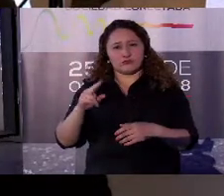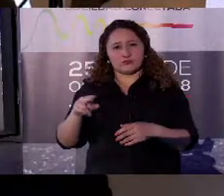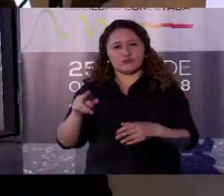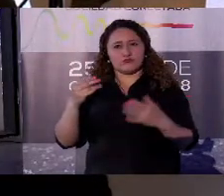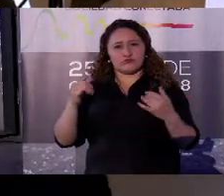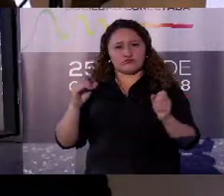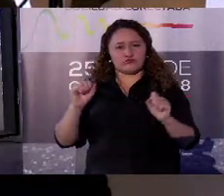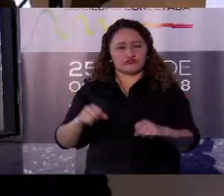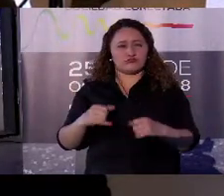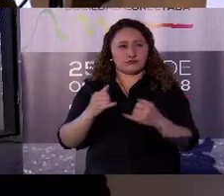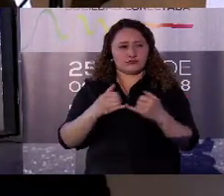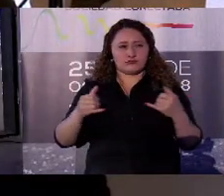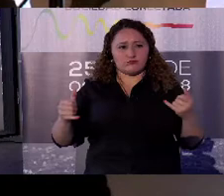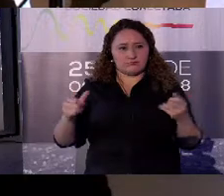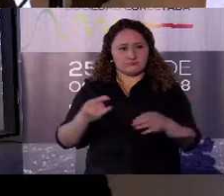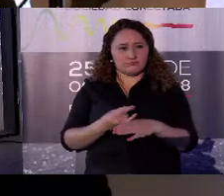inalámbrico.